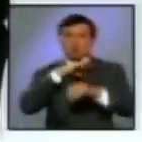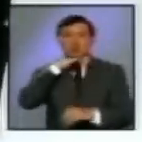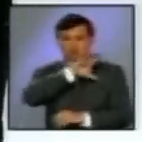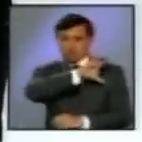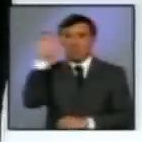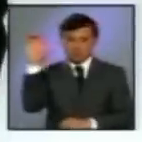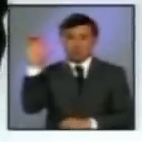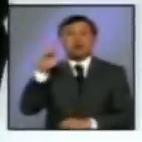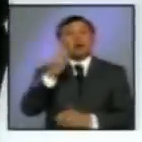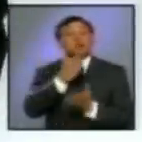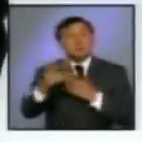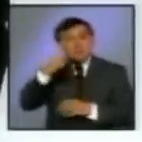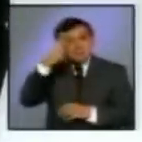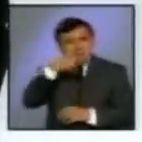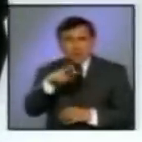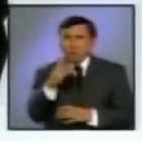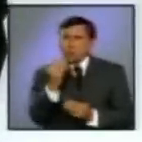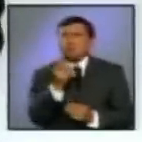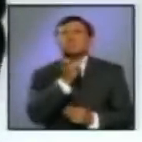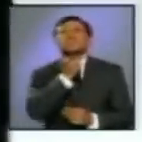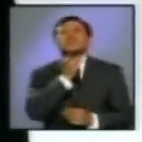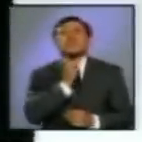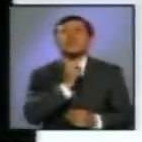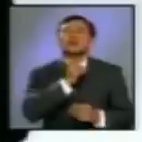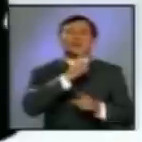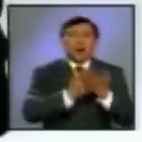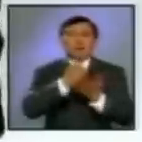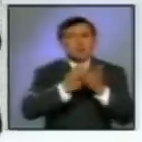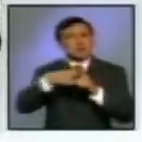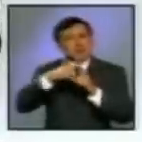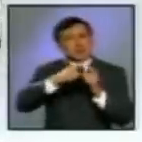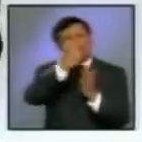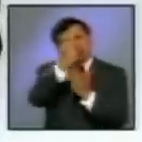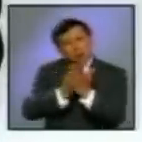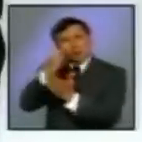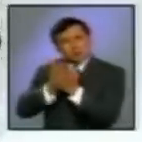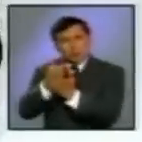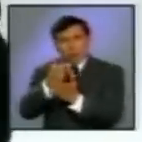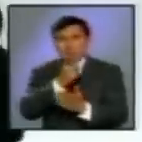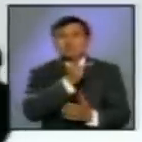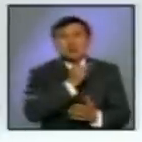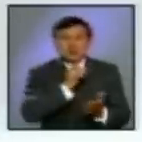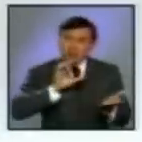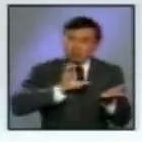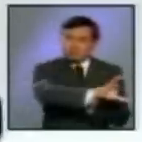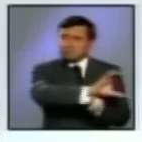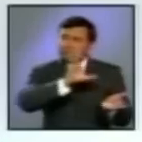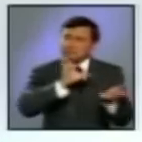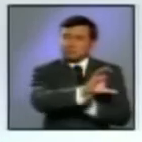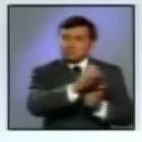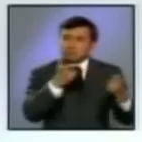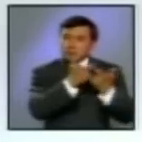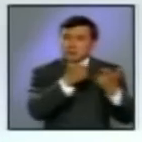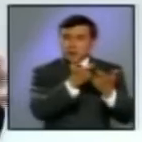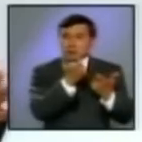en prácticamente todos los programas y todos los esquemas de gobierno. Gastamos 5 veces más en subsidiar la gasolina que